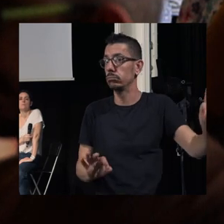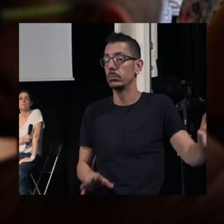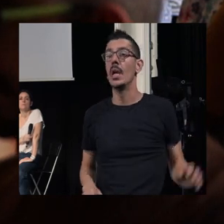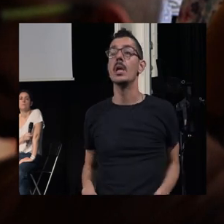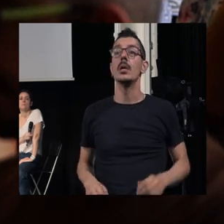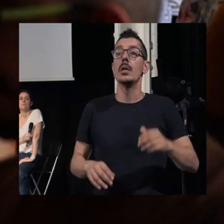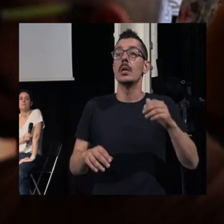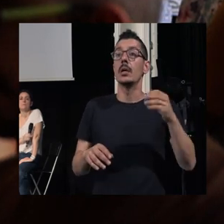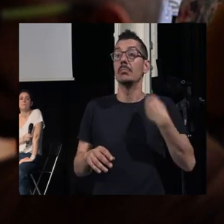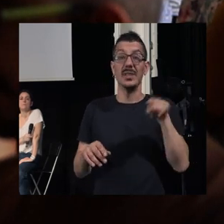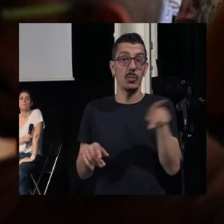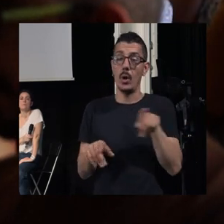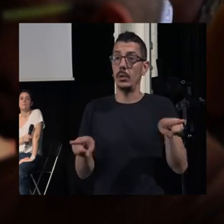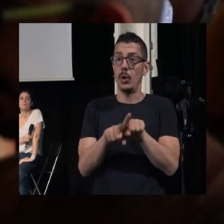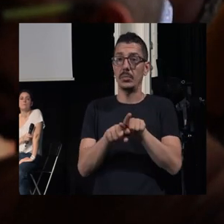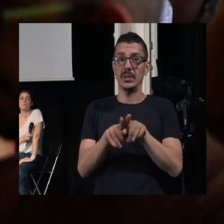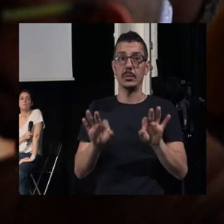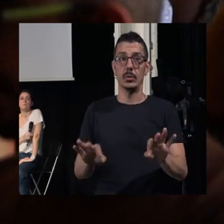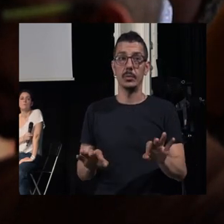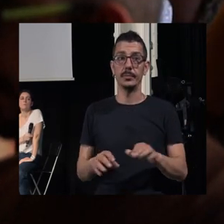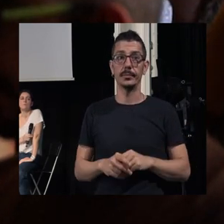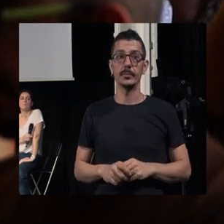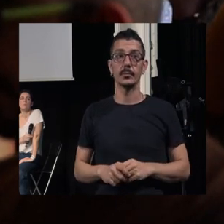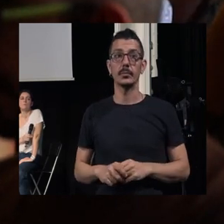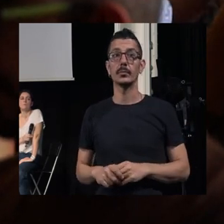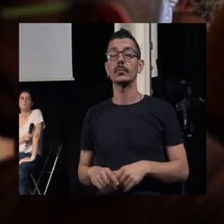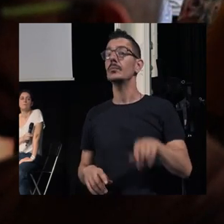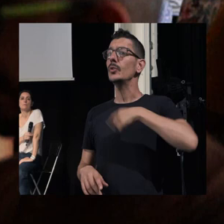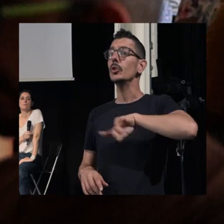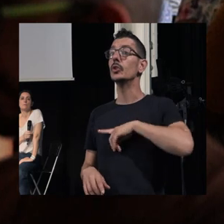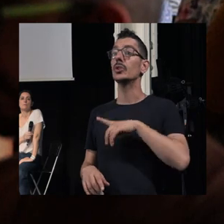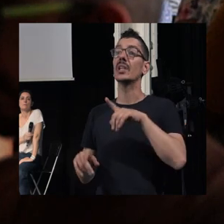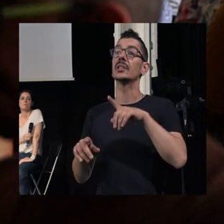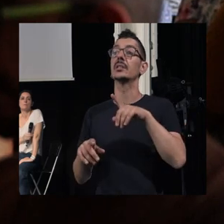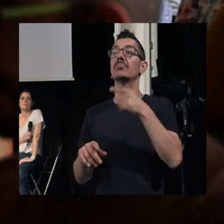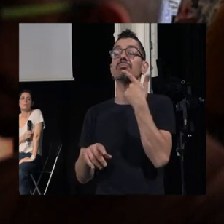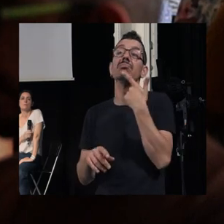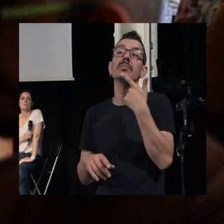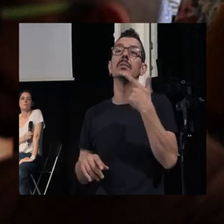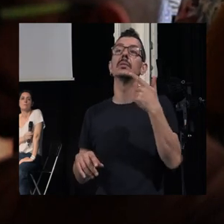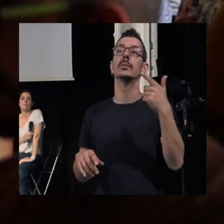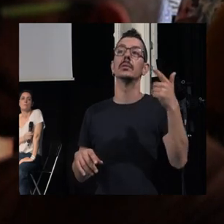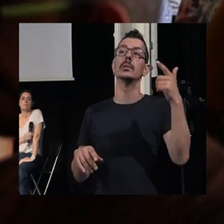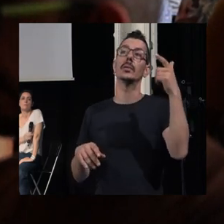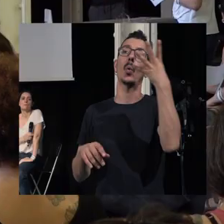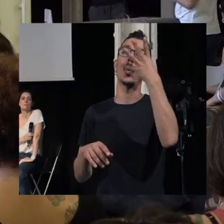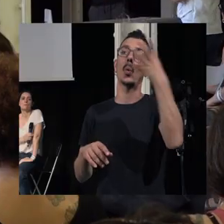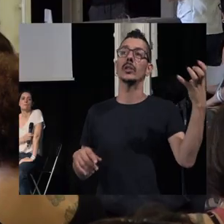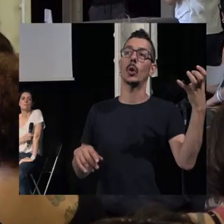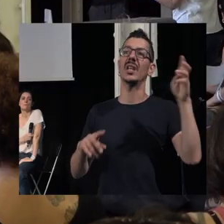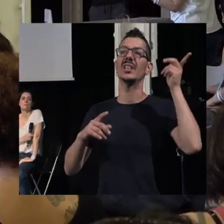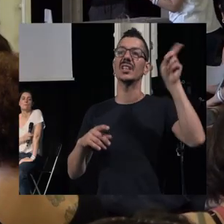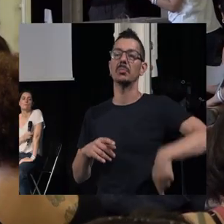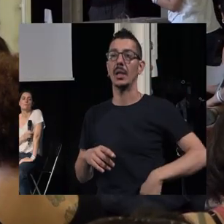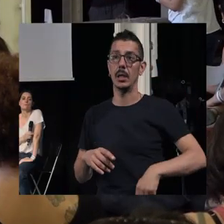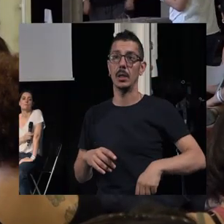las asociaciones abolicionistas, somos 400.000, se conoce que nos cuentan, nos ponen en fila india. Yo